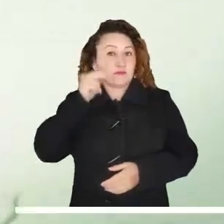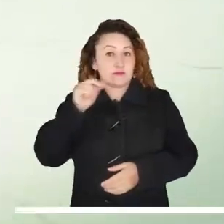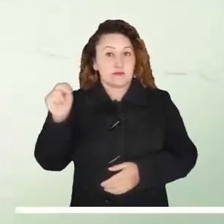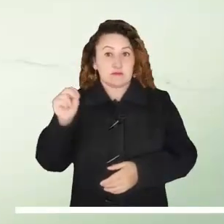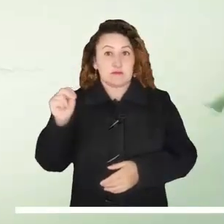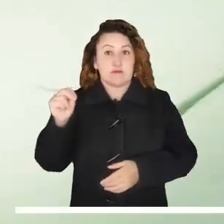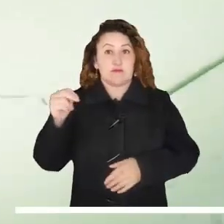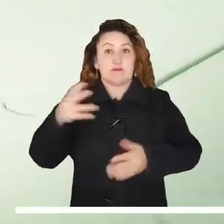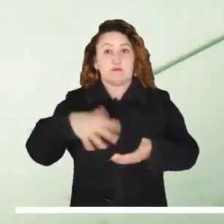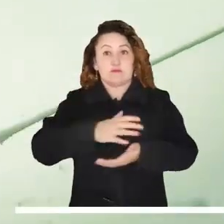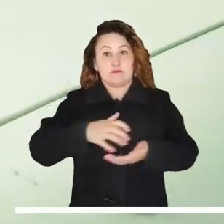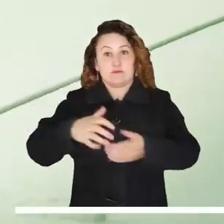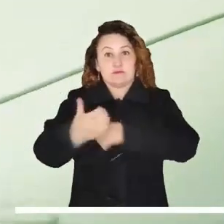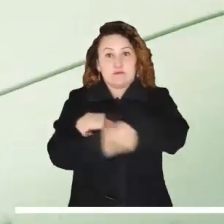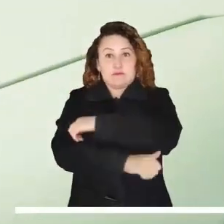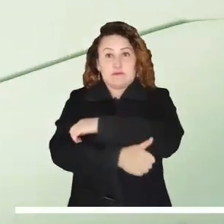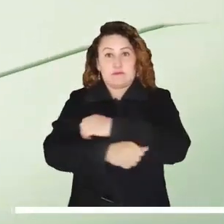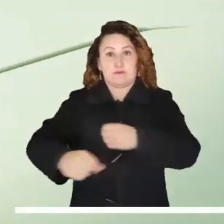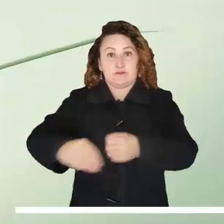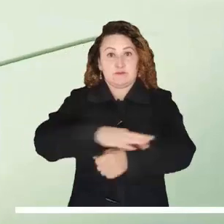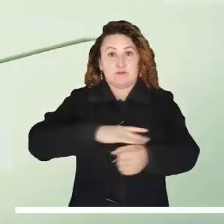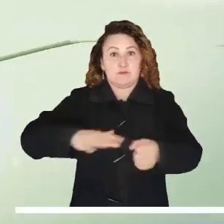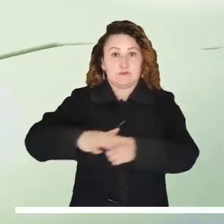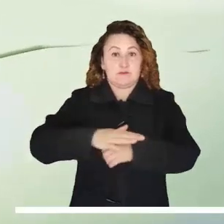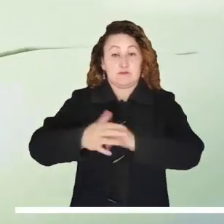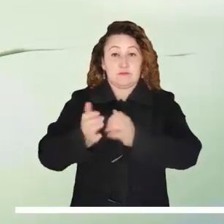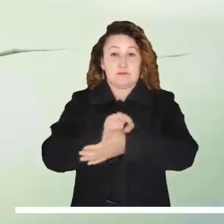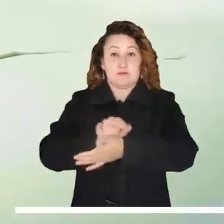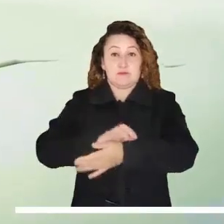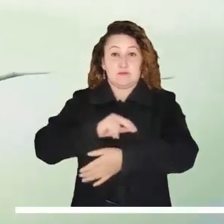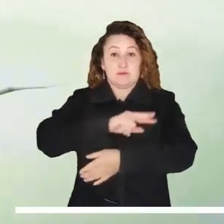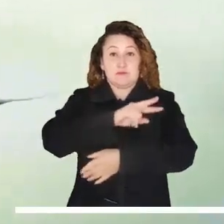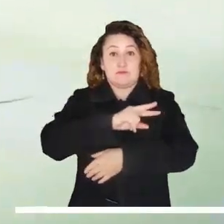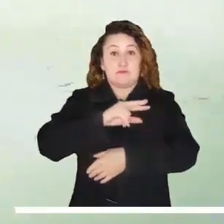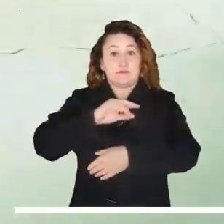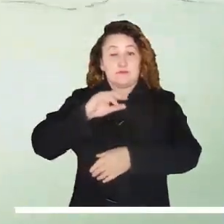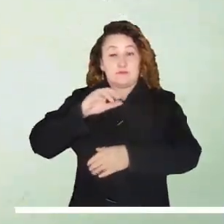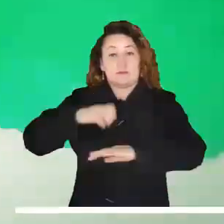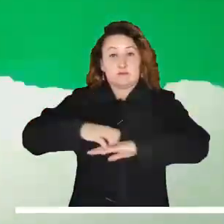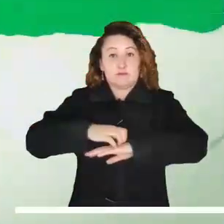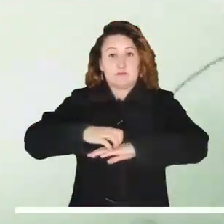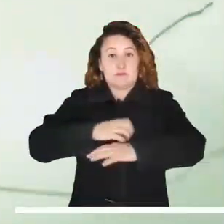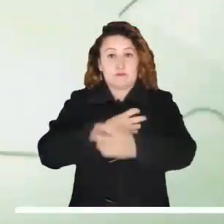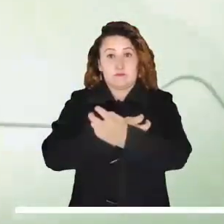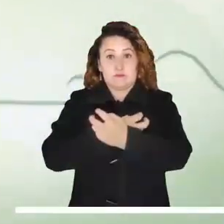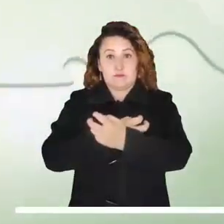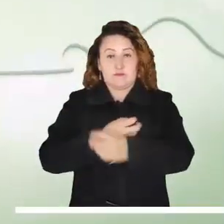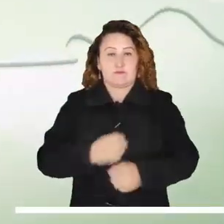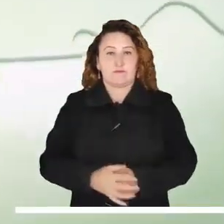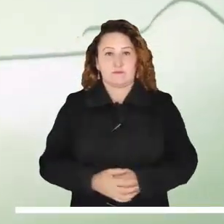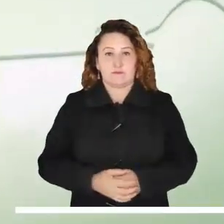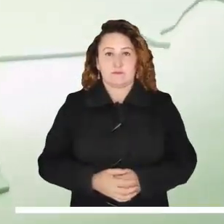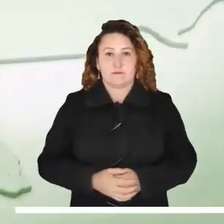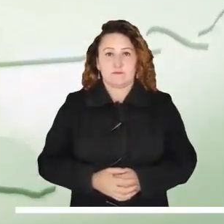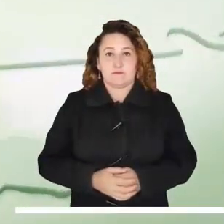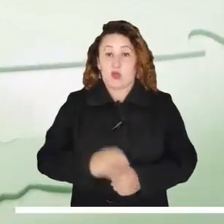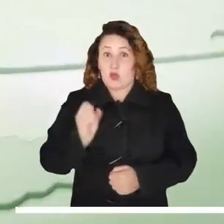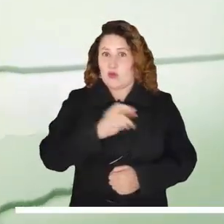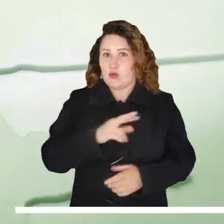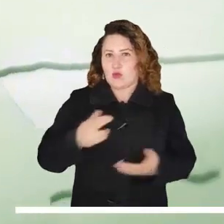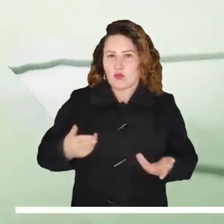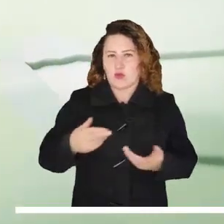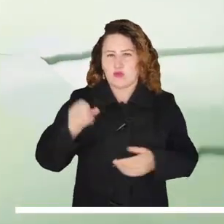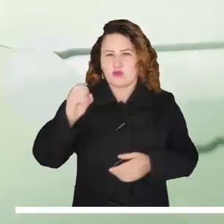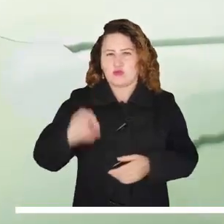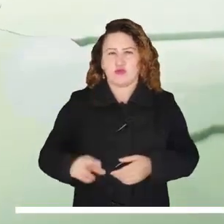Santander, Santander, Boyacá, Cundinamarca, Eje Cafetero, Tolima y Huila. En la Orinoquía las precipitaciones